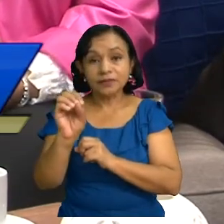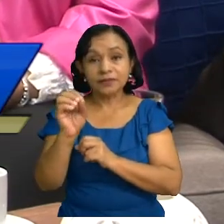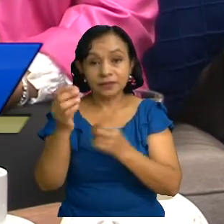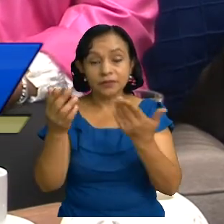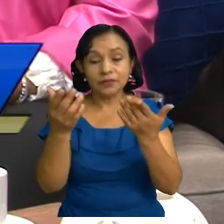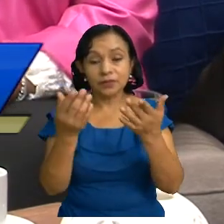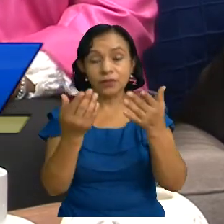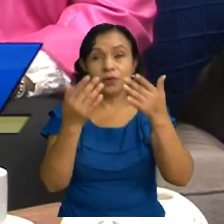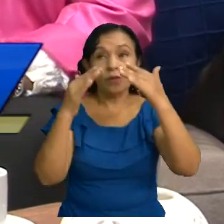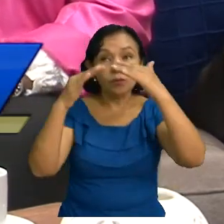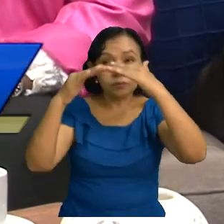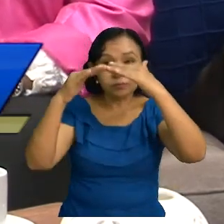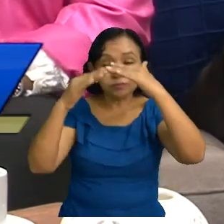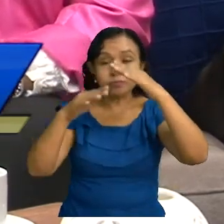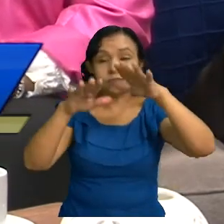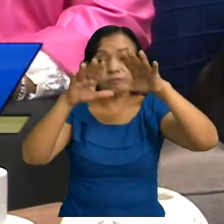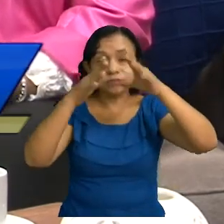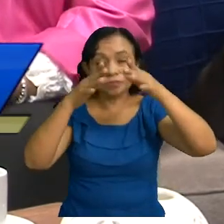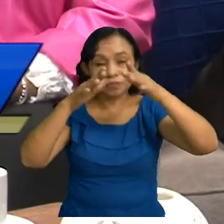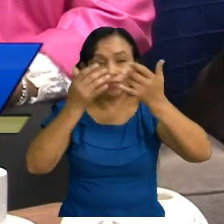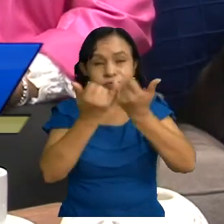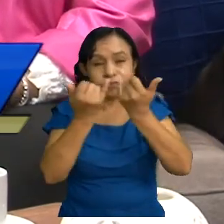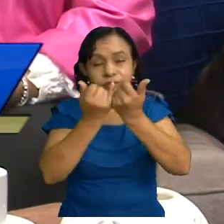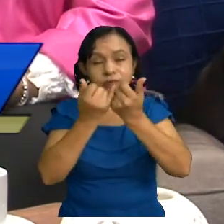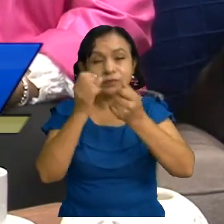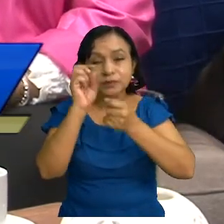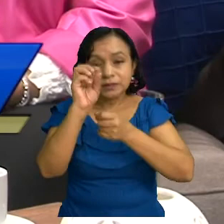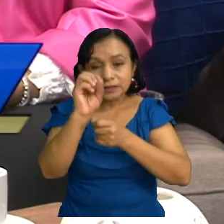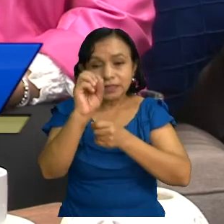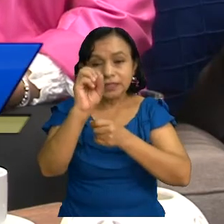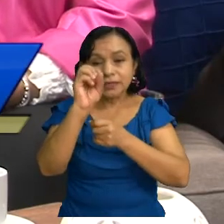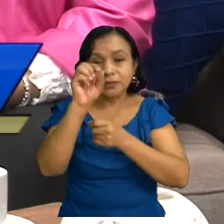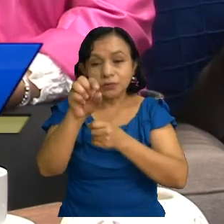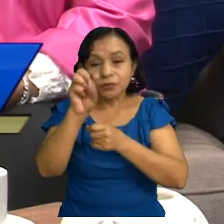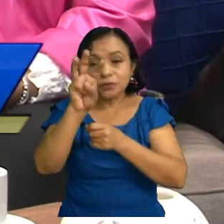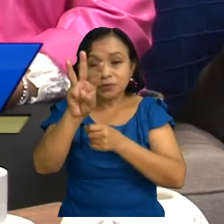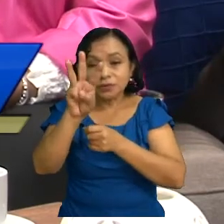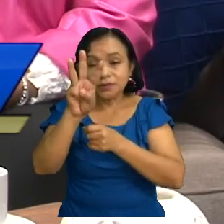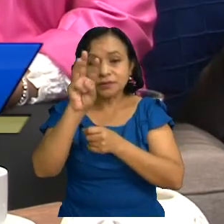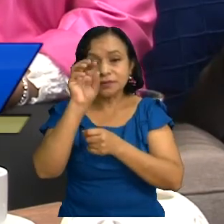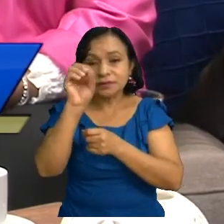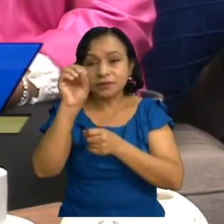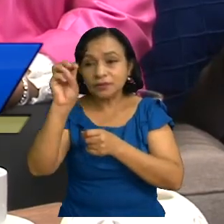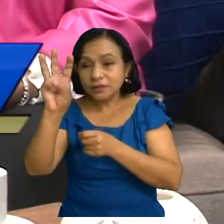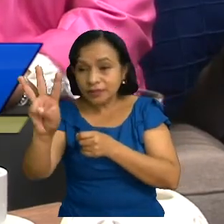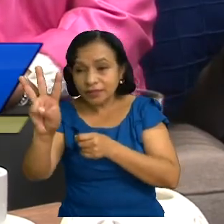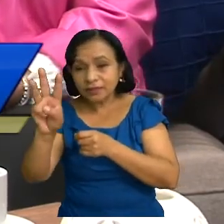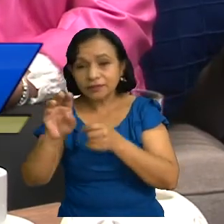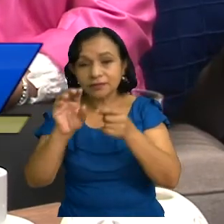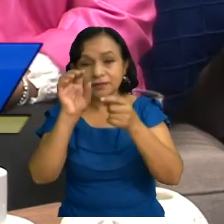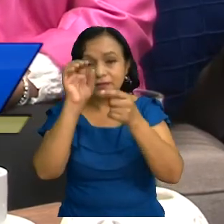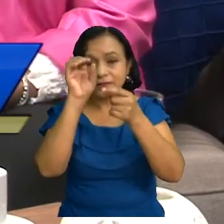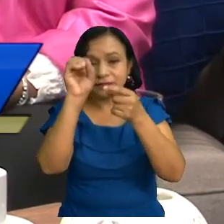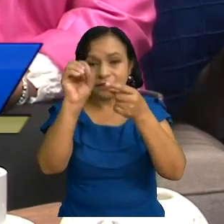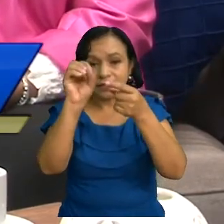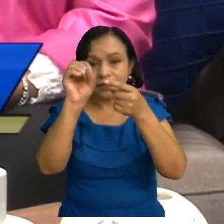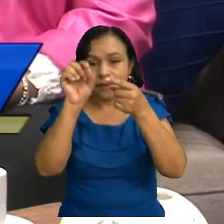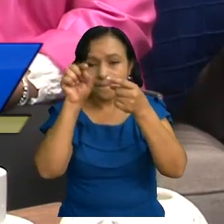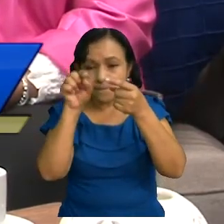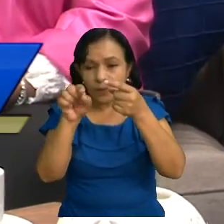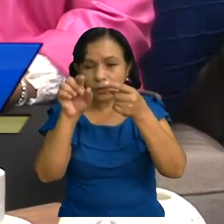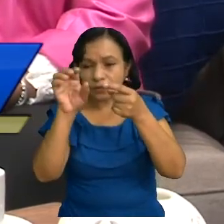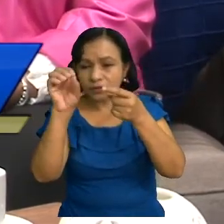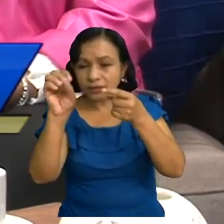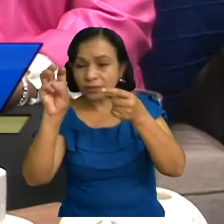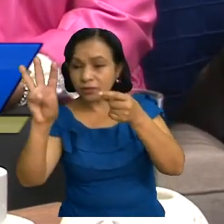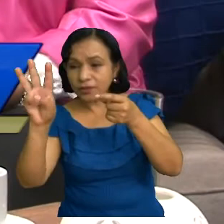invernadero a nivel mundial 0.03 por ciento y eso es un dato que ahorita estamos actualizando